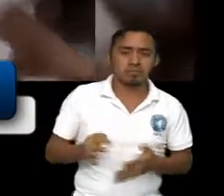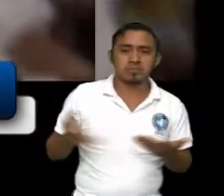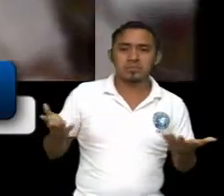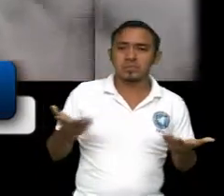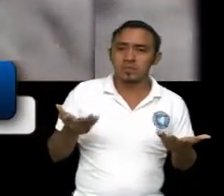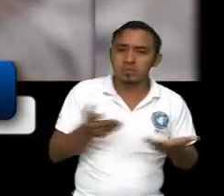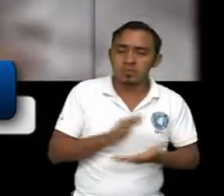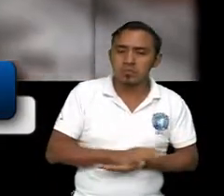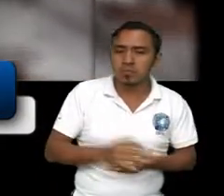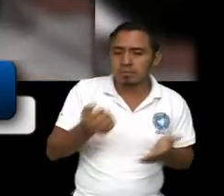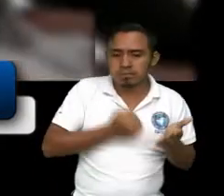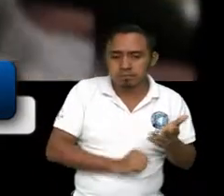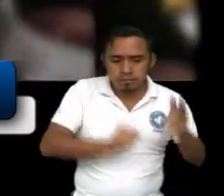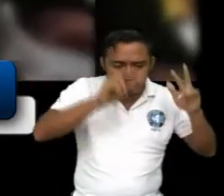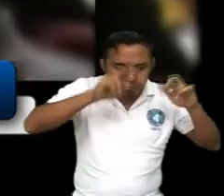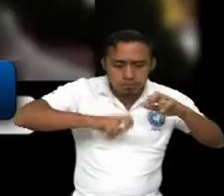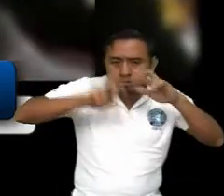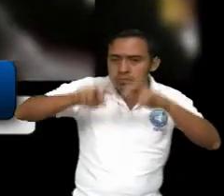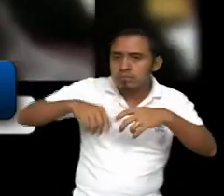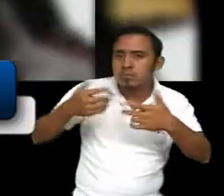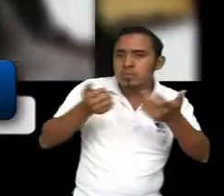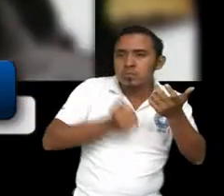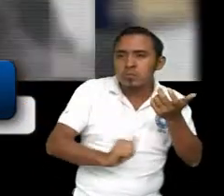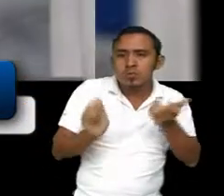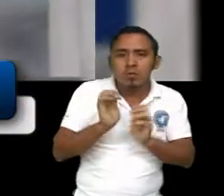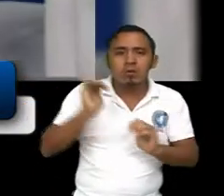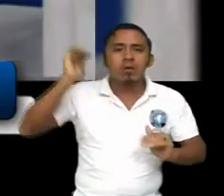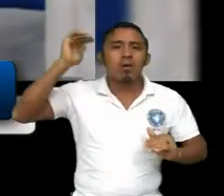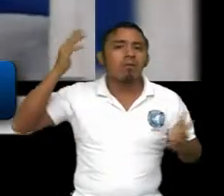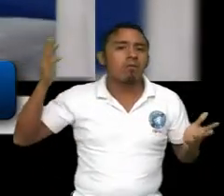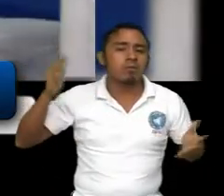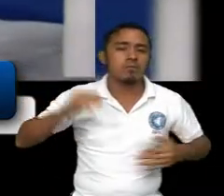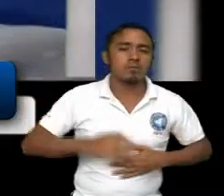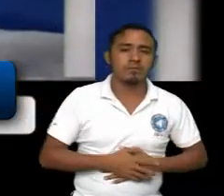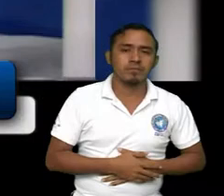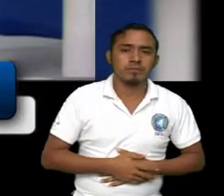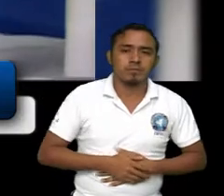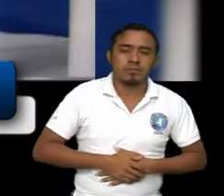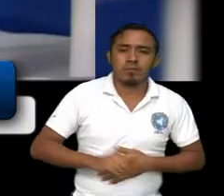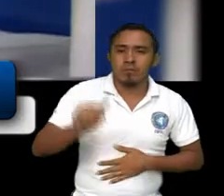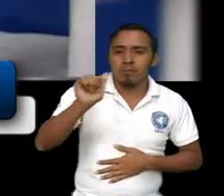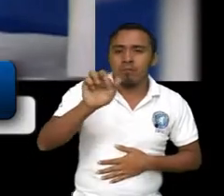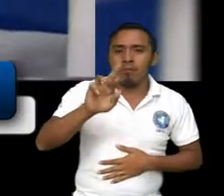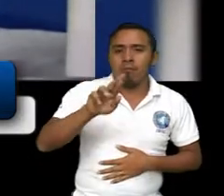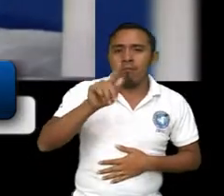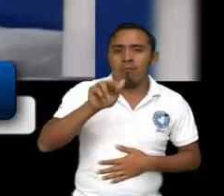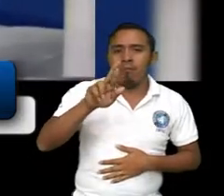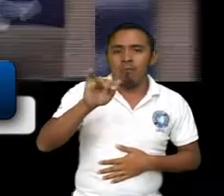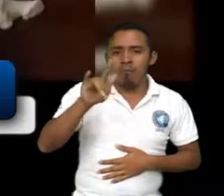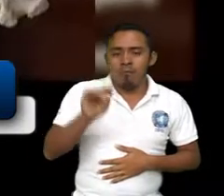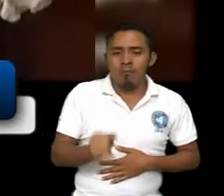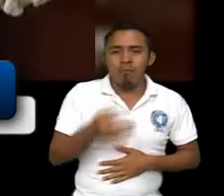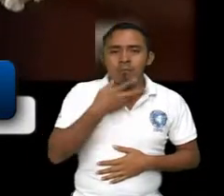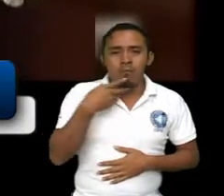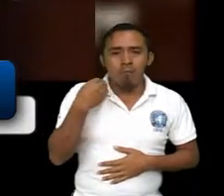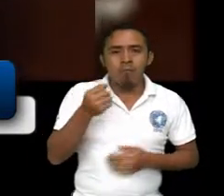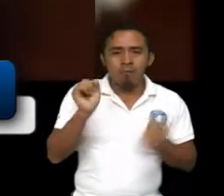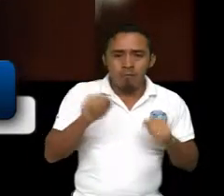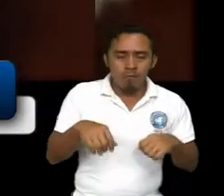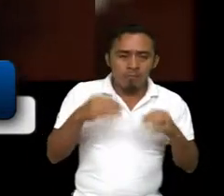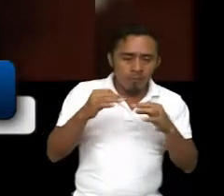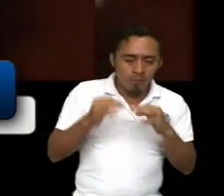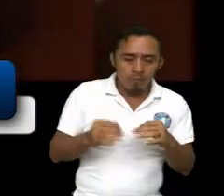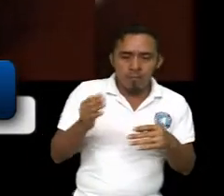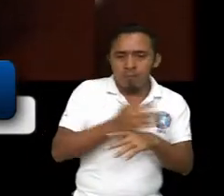hijos tanto pequeños como ya grande situada la artritis juvenil puede manifestarse también en varias extremidades o sea afectar